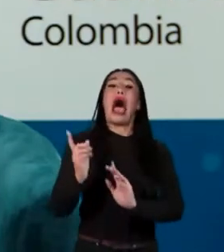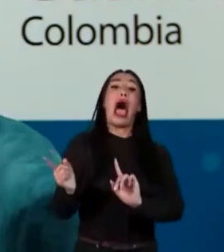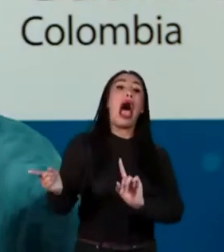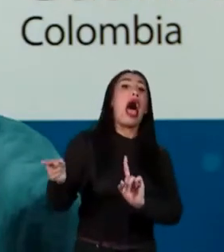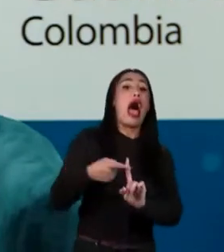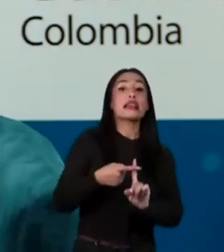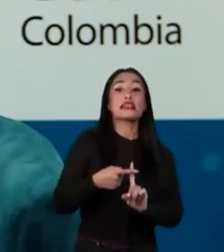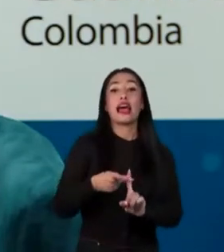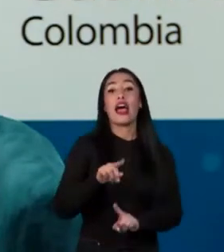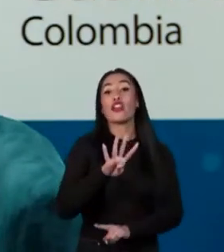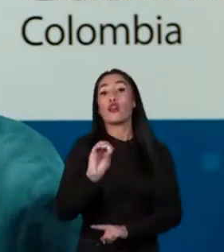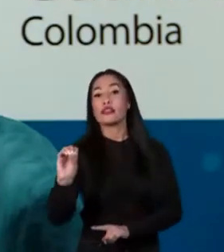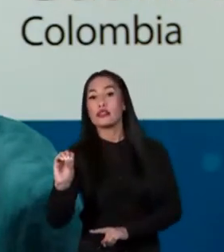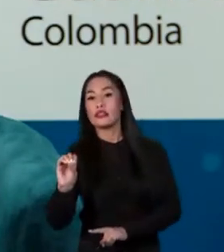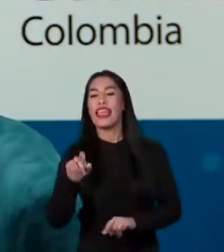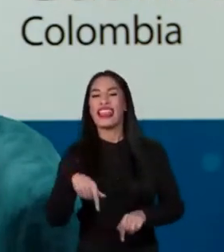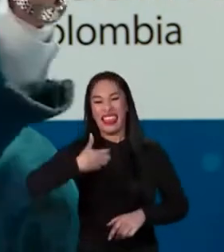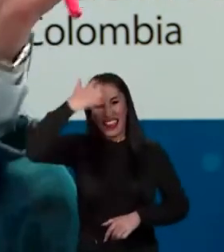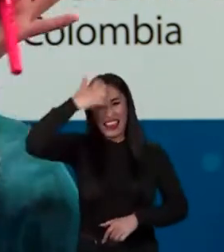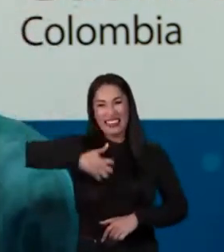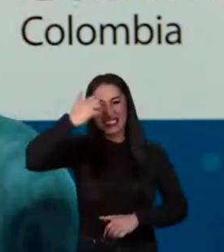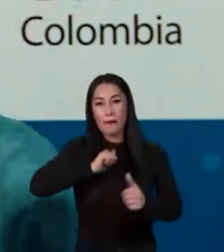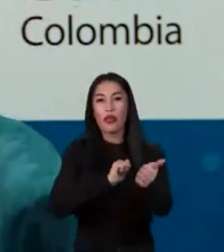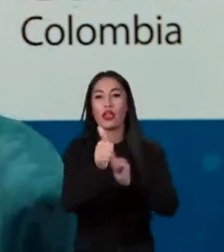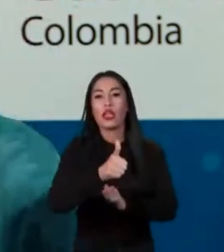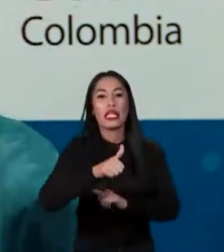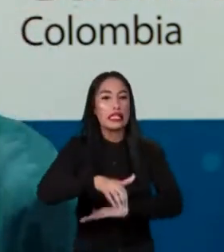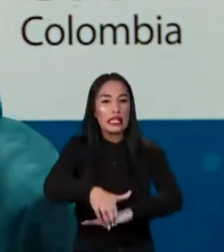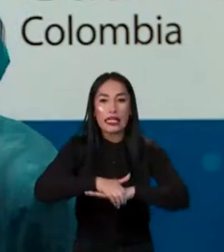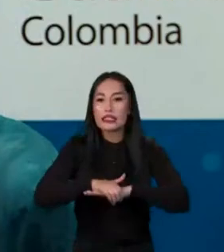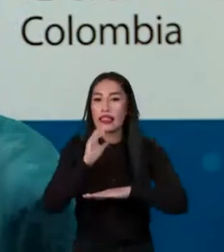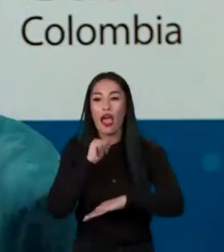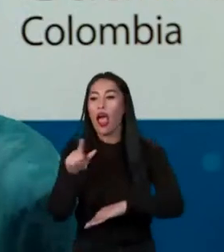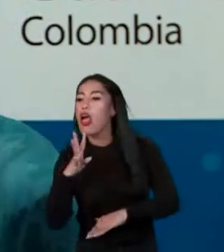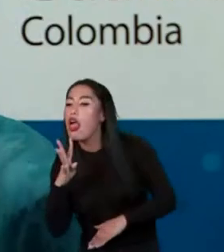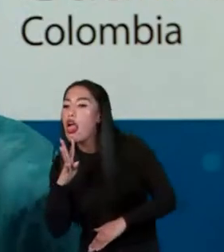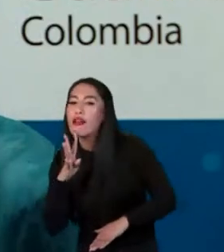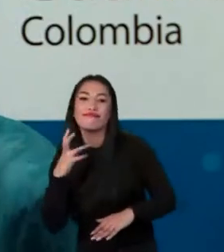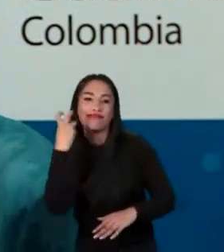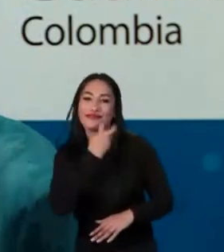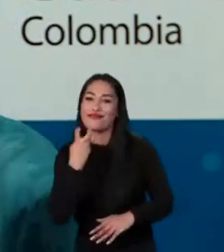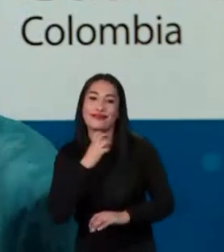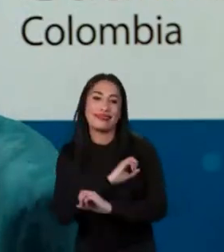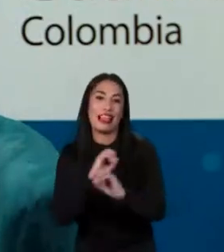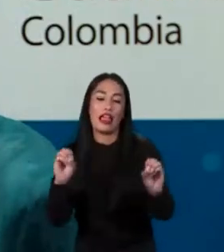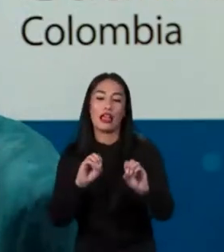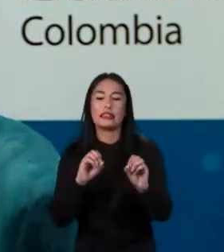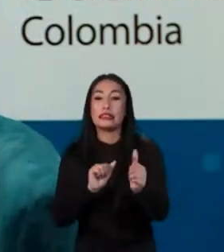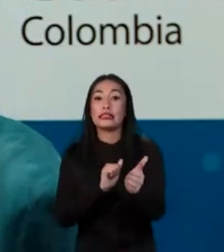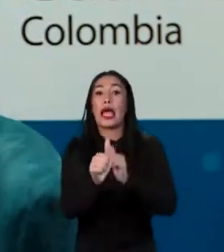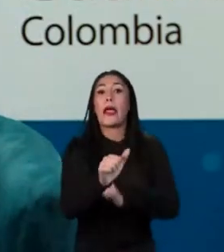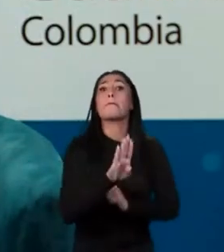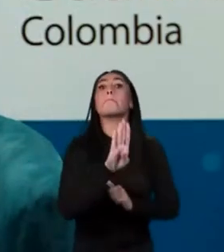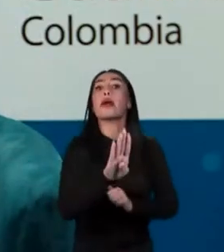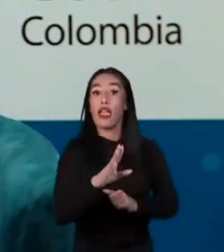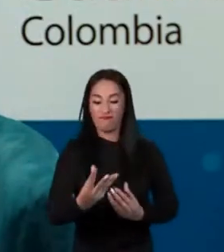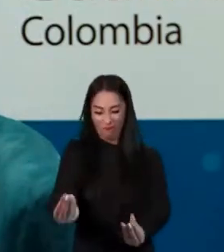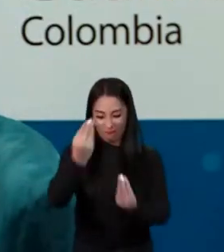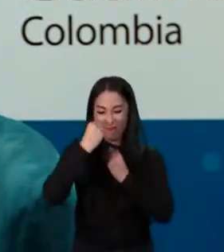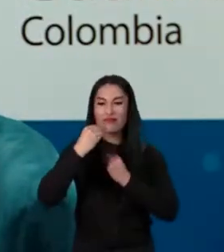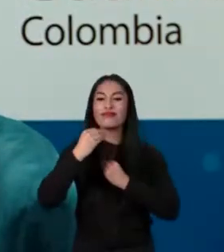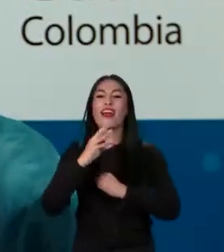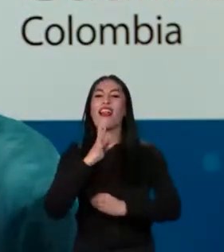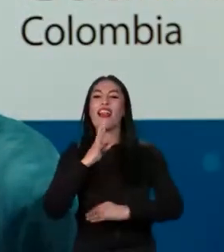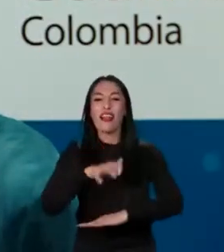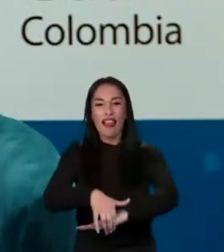en el examen de admisión el inglés porque ninguno habla inglés y lo sacamos en b y el sistema debe medir